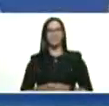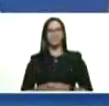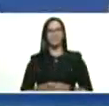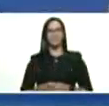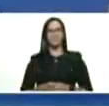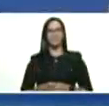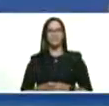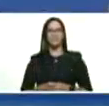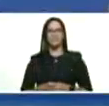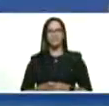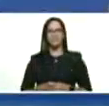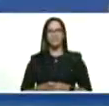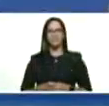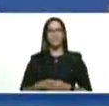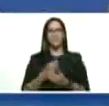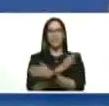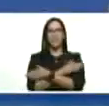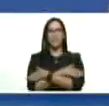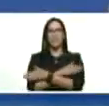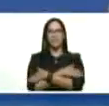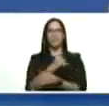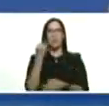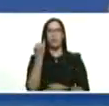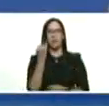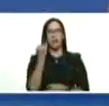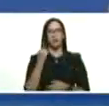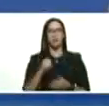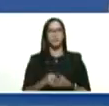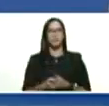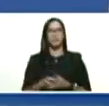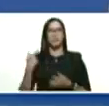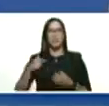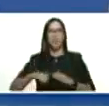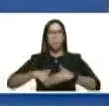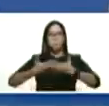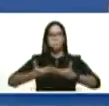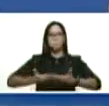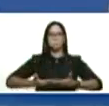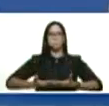¿Ah? Te felicito porque está más delgado. Tenía rolo de barriga.